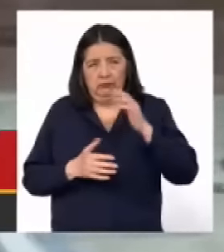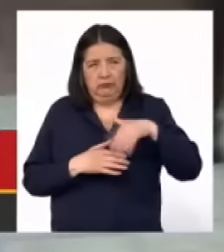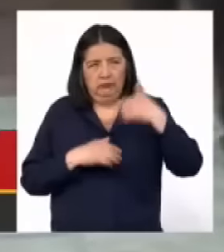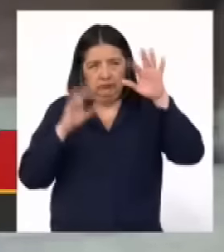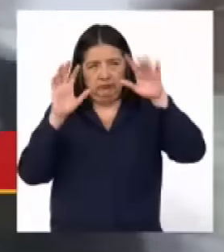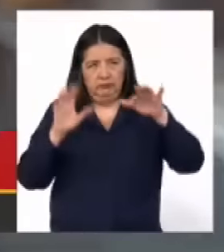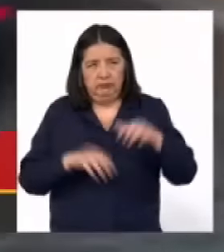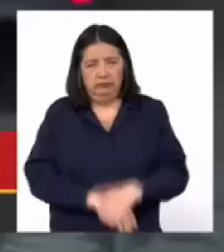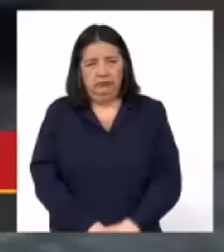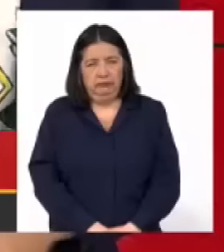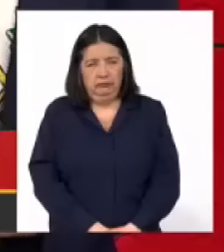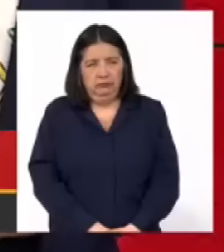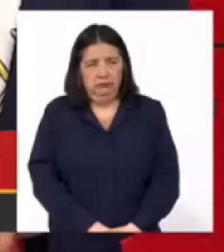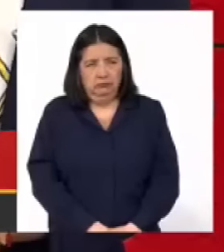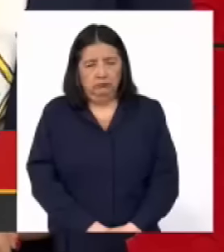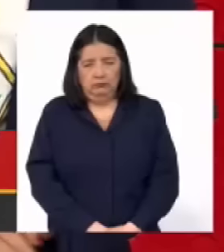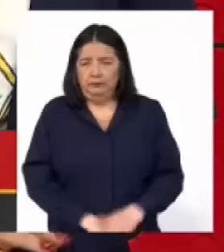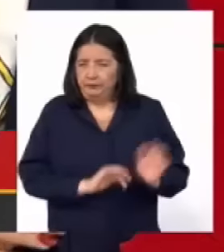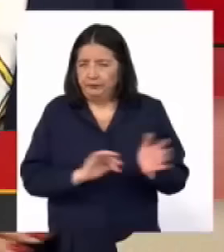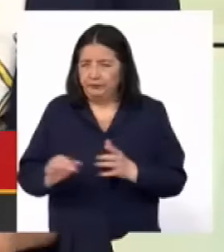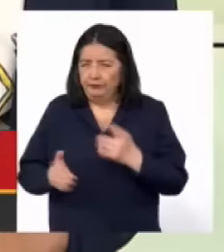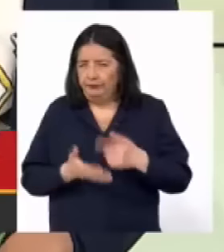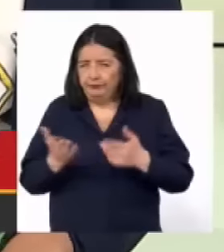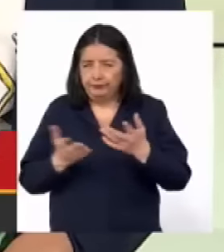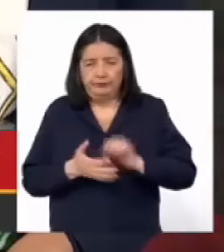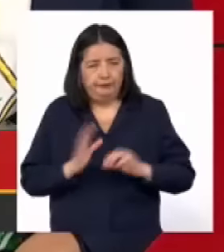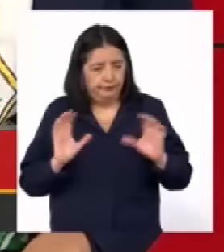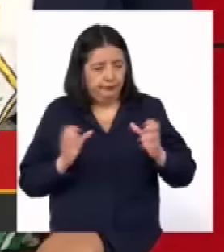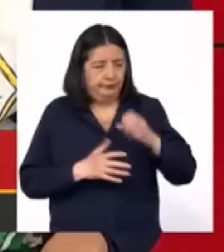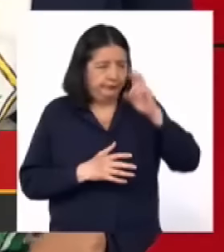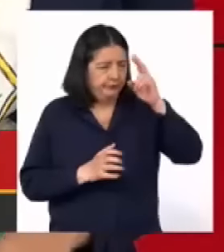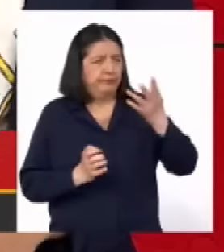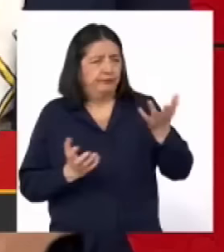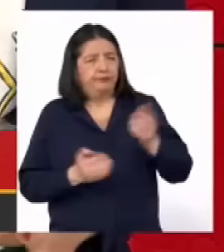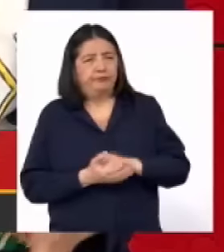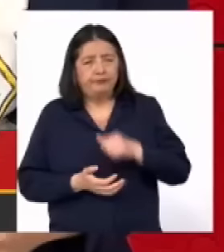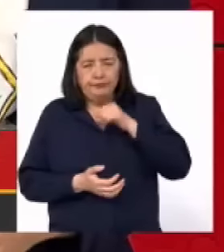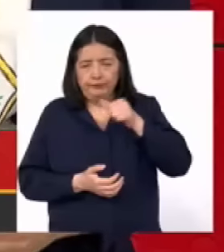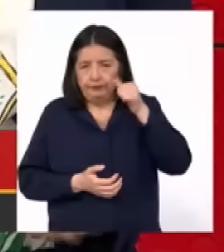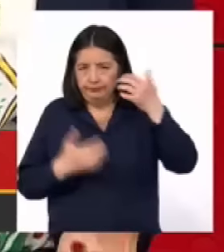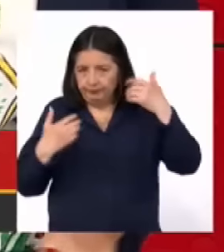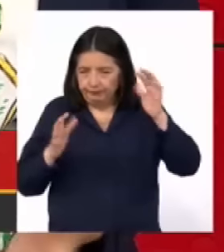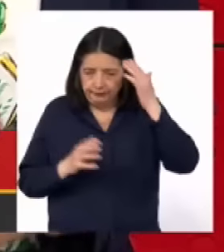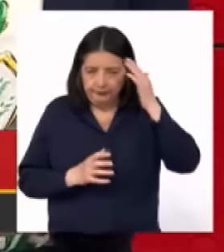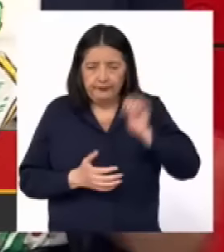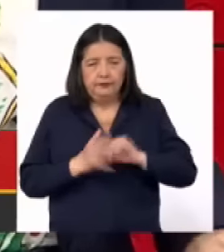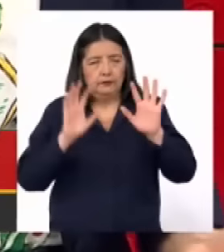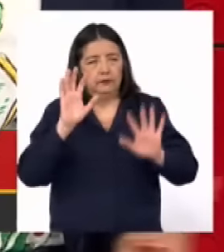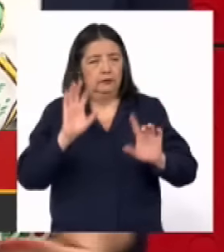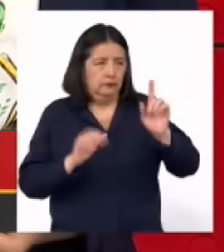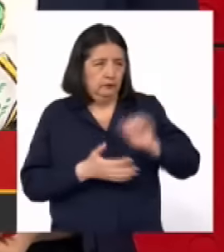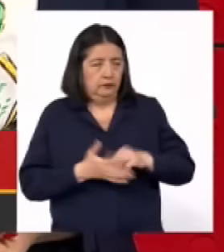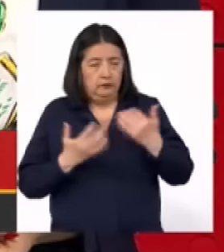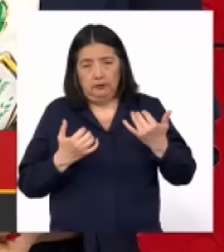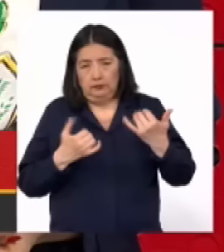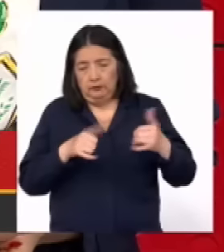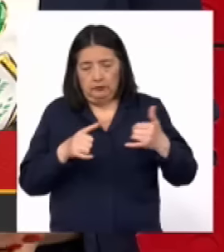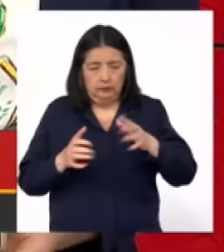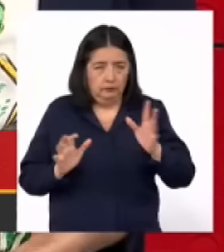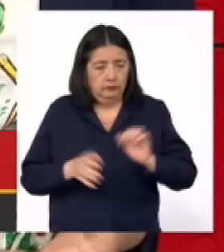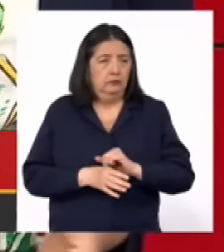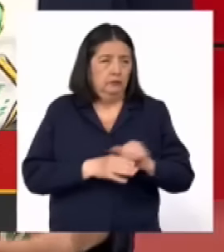lluvia. Así es, Fernando. ¿Y qué novedades hay en torno a la selección peruana? Porque ayer ya se conocía un 11 que fue el último que paró Jorge Fossati